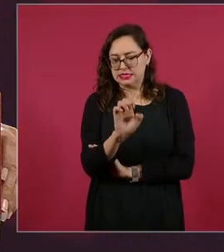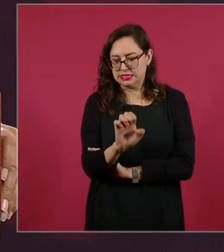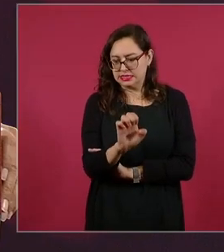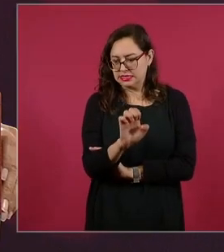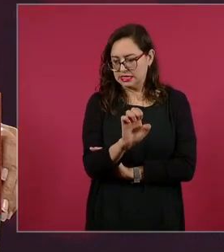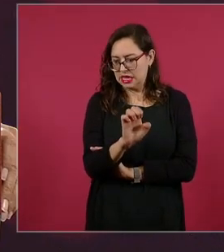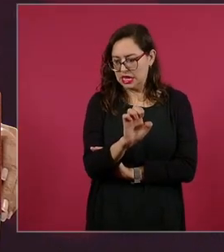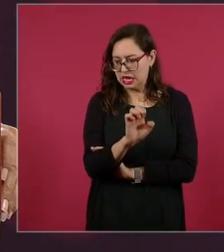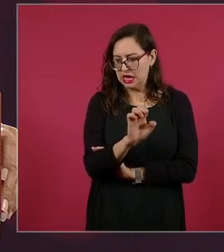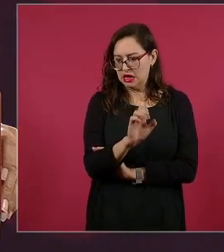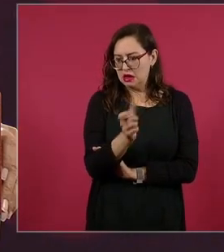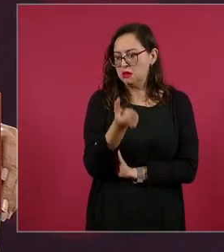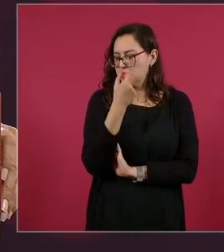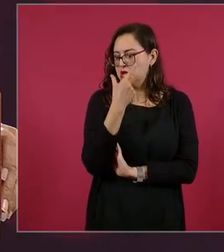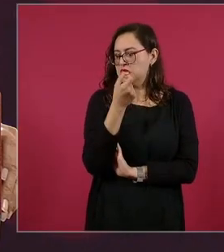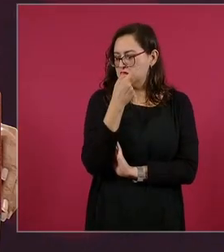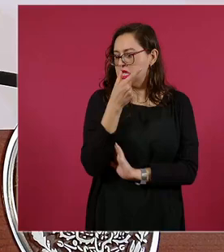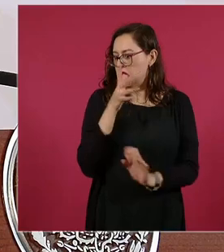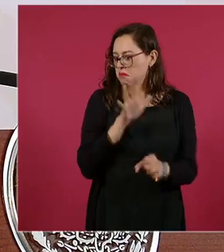pasando el 90%